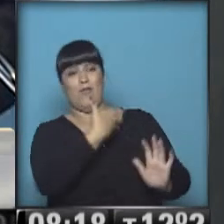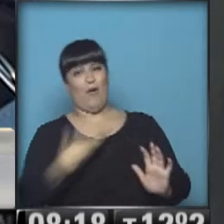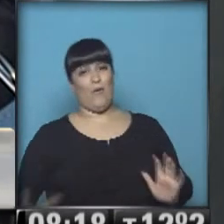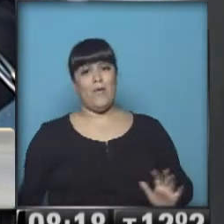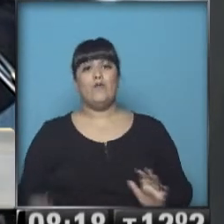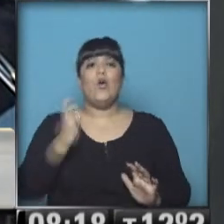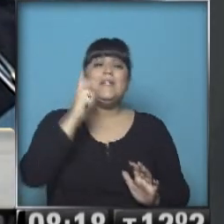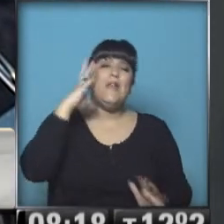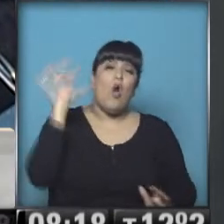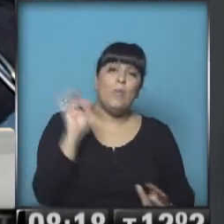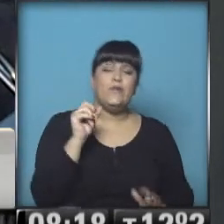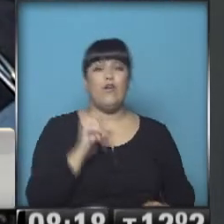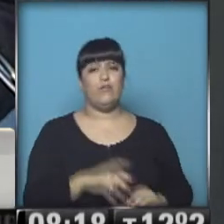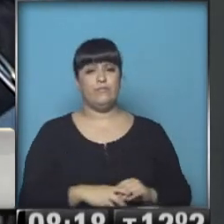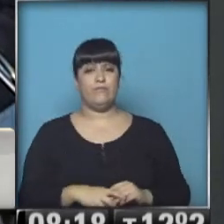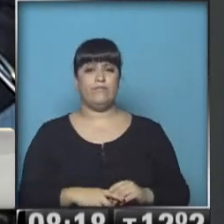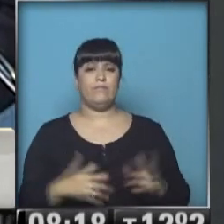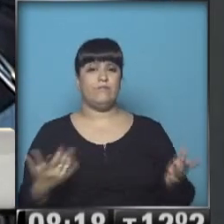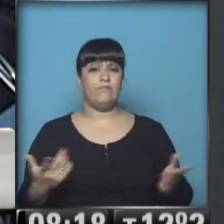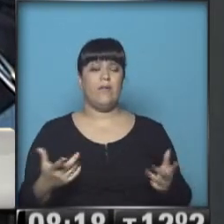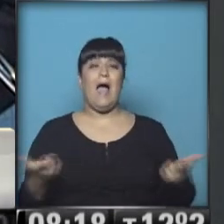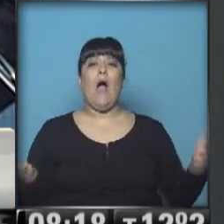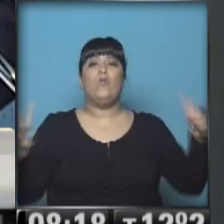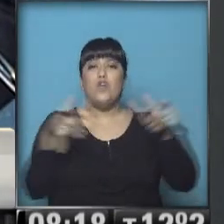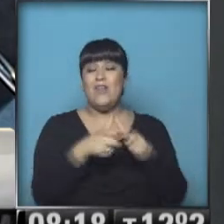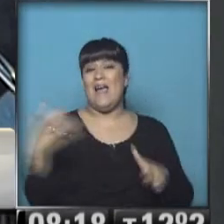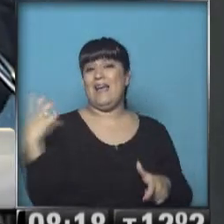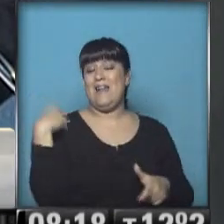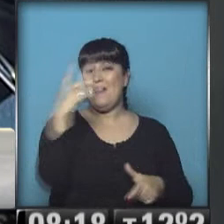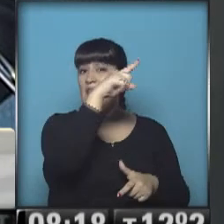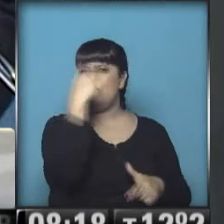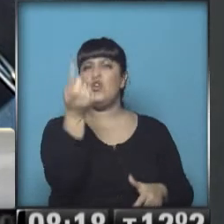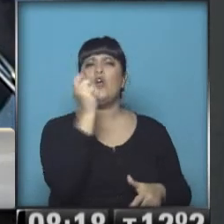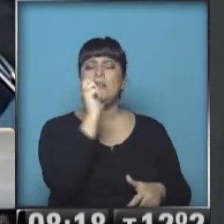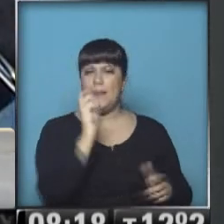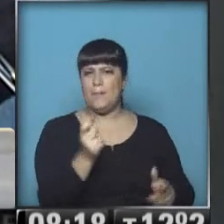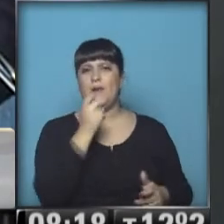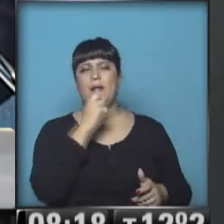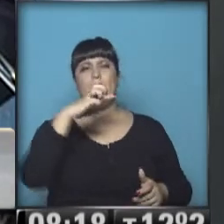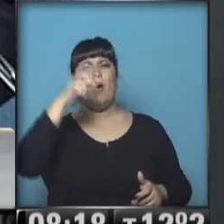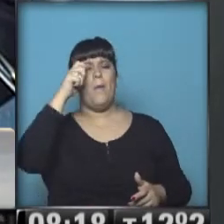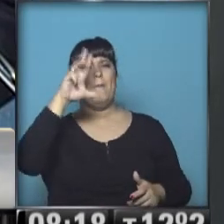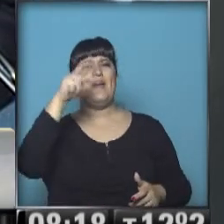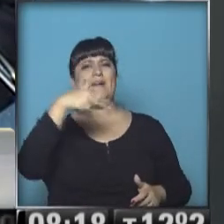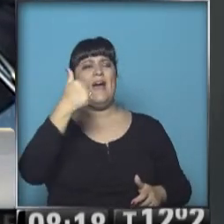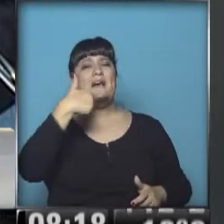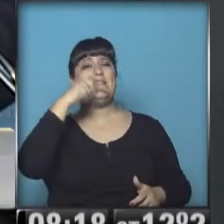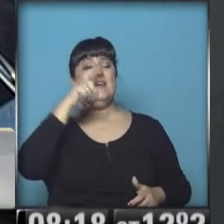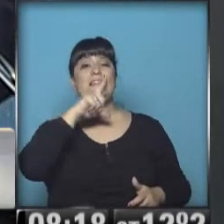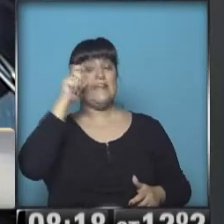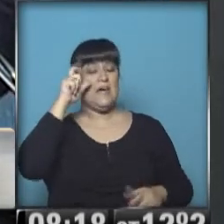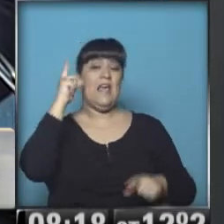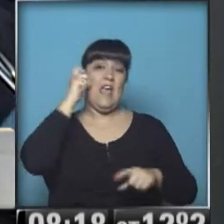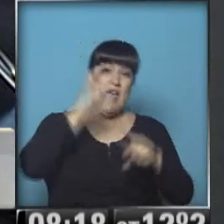con la auditoría general de la nación por ejemplo pernasetti ex diputado de la oposición